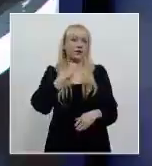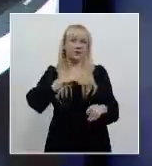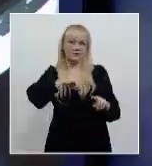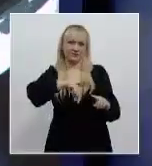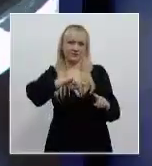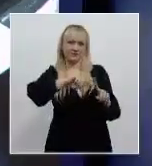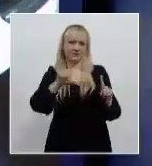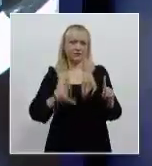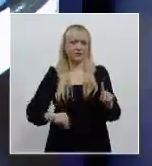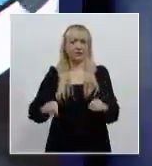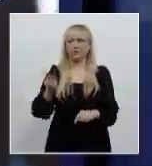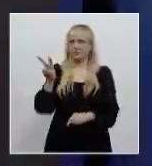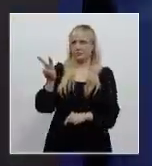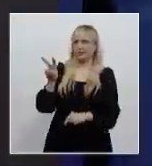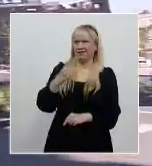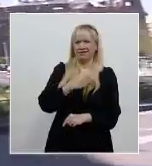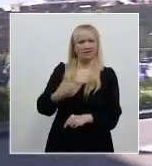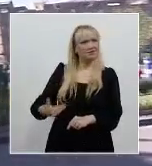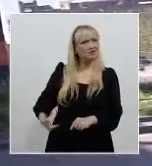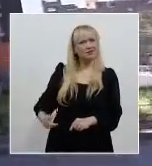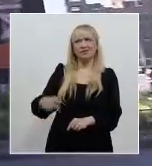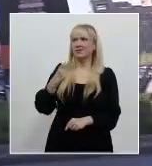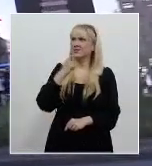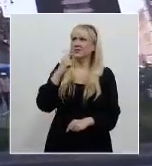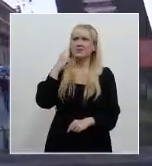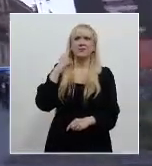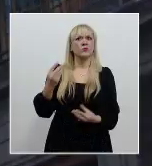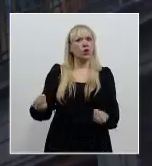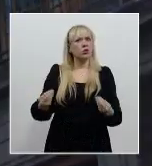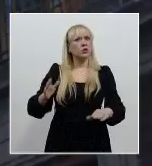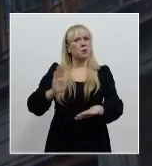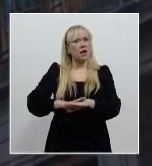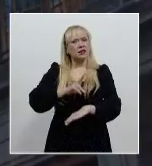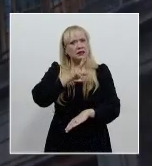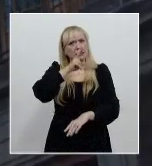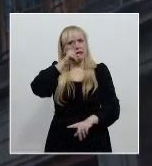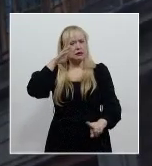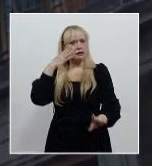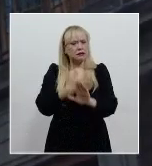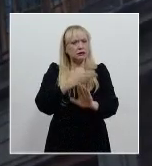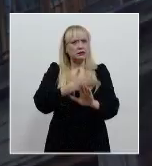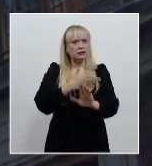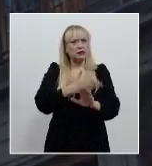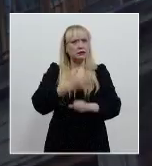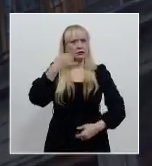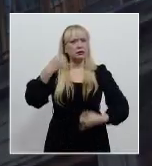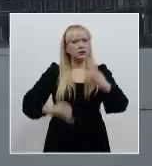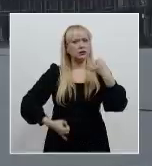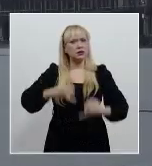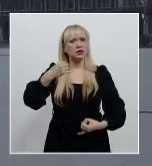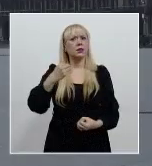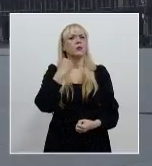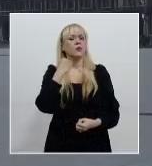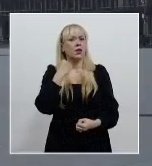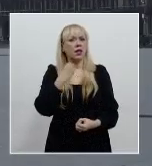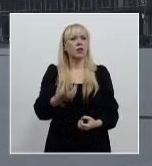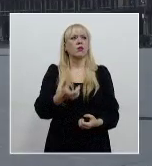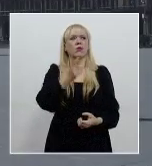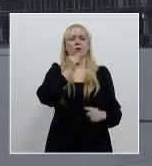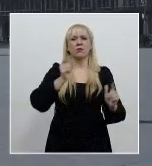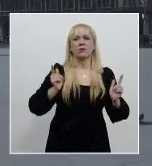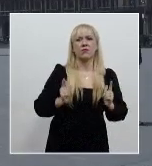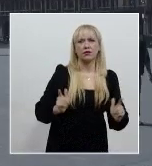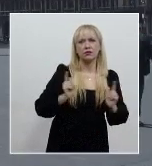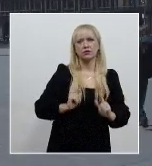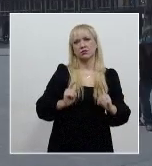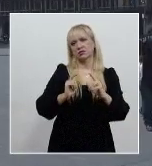reprobó que el presidente de la República ha aumentado los ataques en contra de personas juzgadoras federales, abogados y fiscales